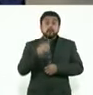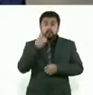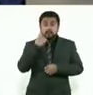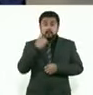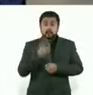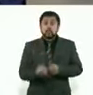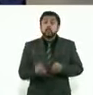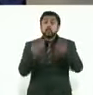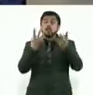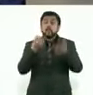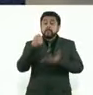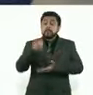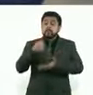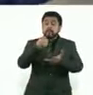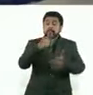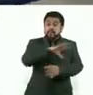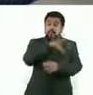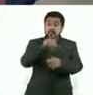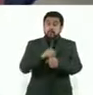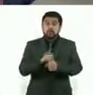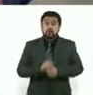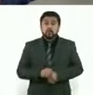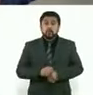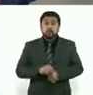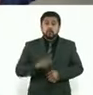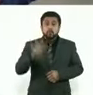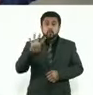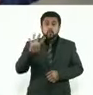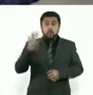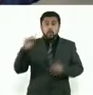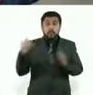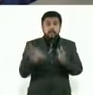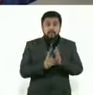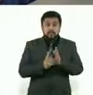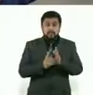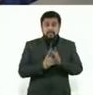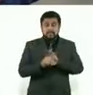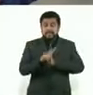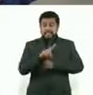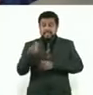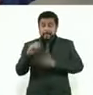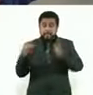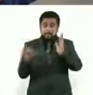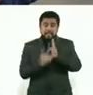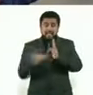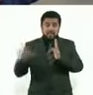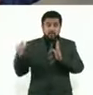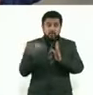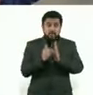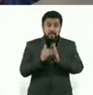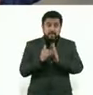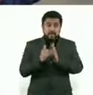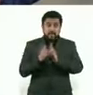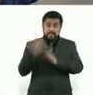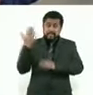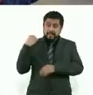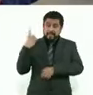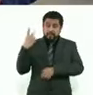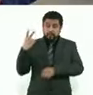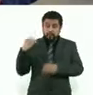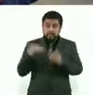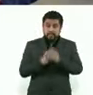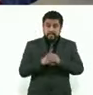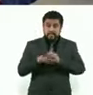hoy en total supera los 4.100 millones de pesos desde el 2019 a la fecha, entre bacheo